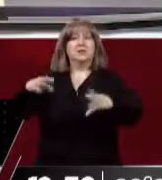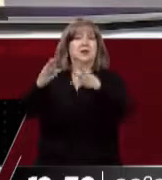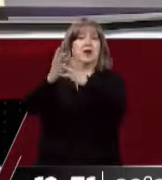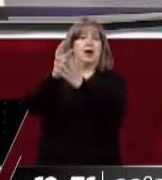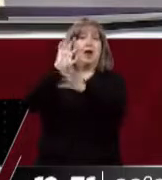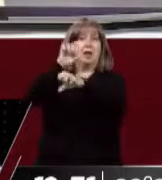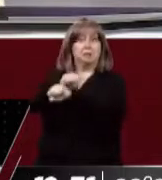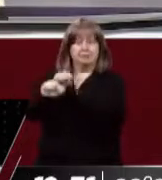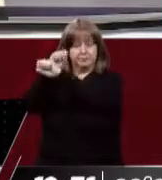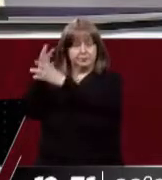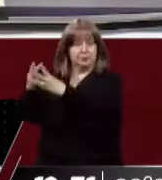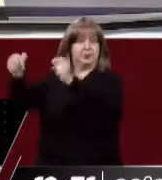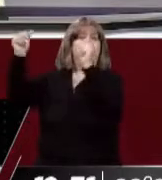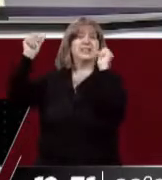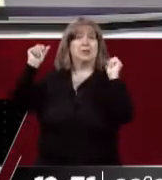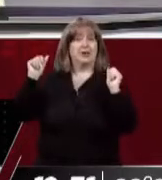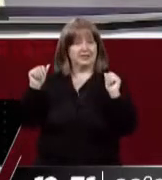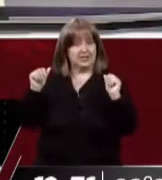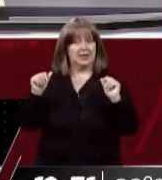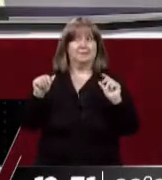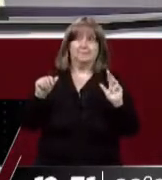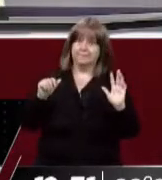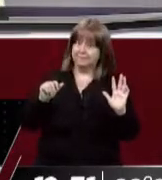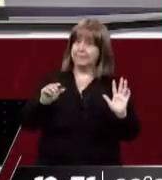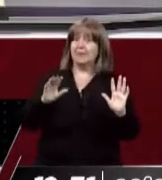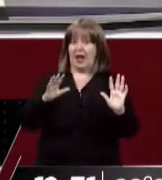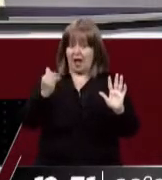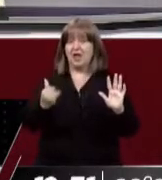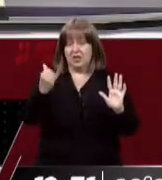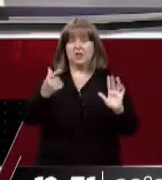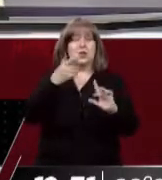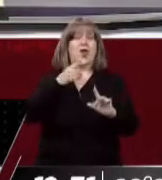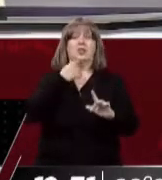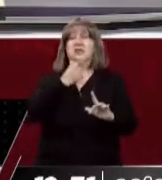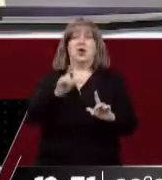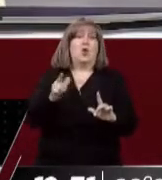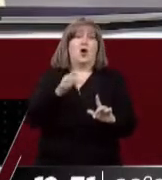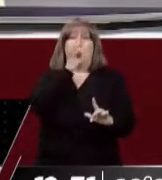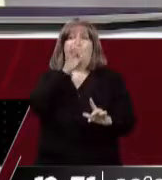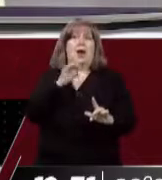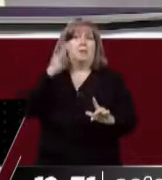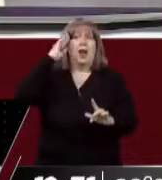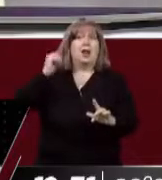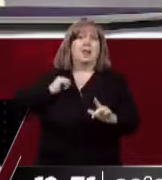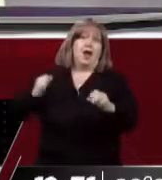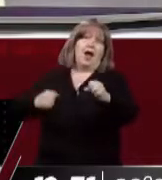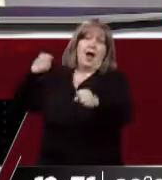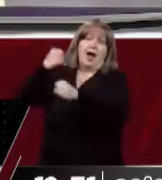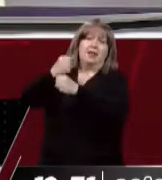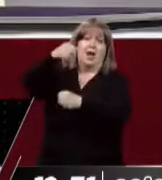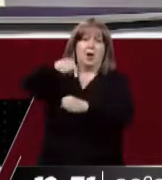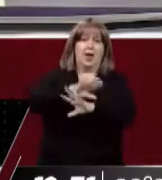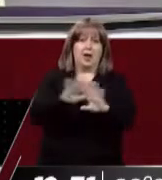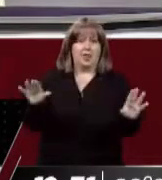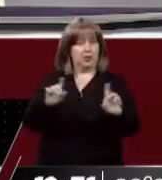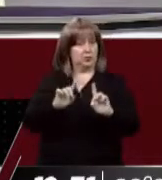habría que ver cuál es el límite de crímenes políticos si hay persecución con la intención de anular políticamente